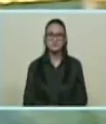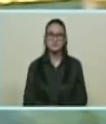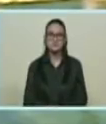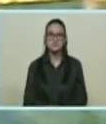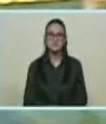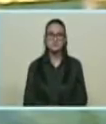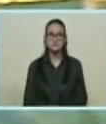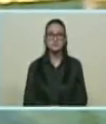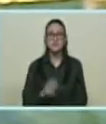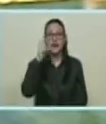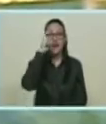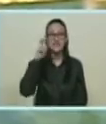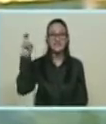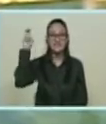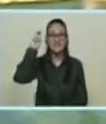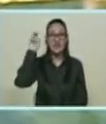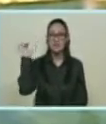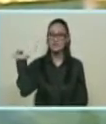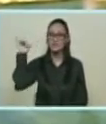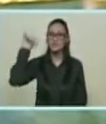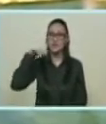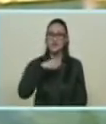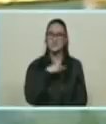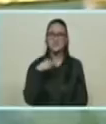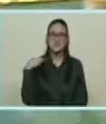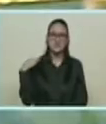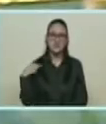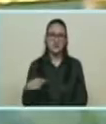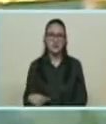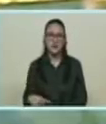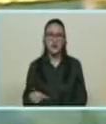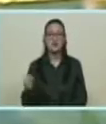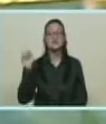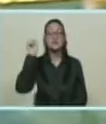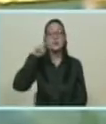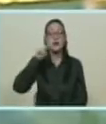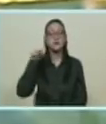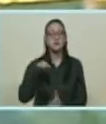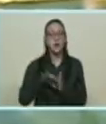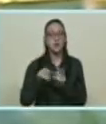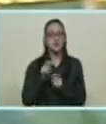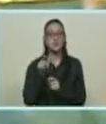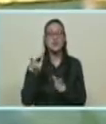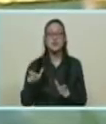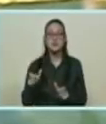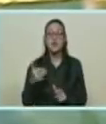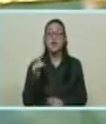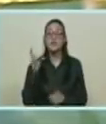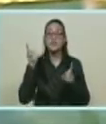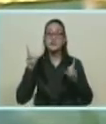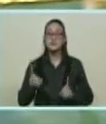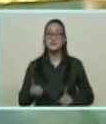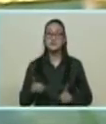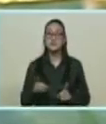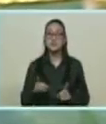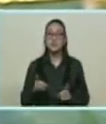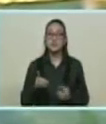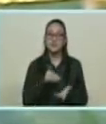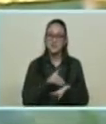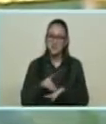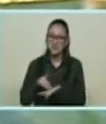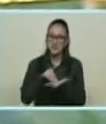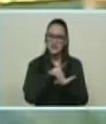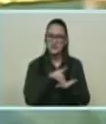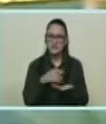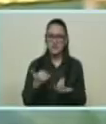mientras el canciller andaba por China, la Asamblea Constituyente tomó una decisión por dignidad de la